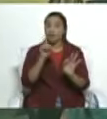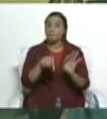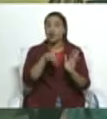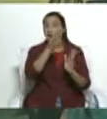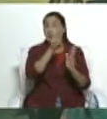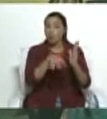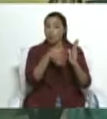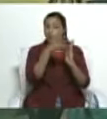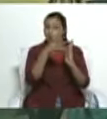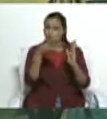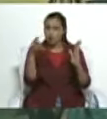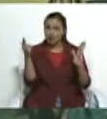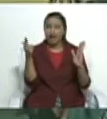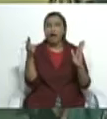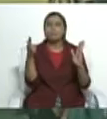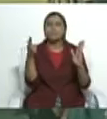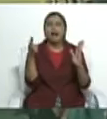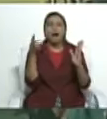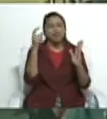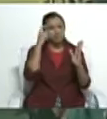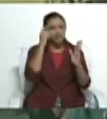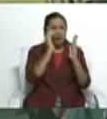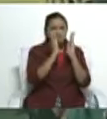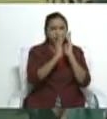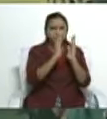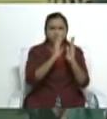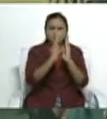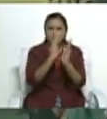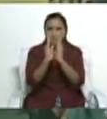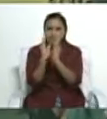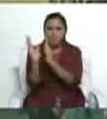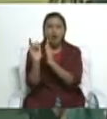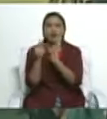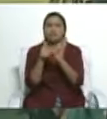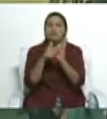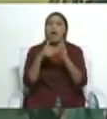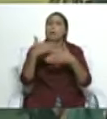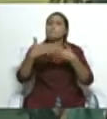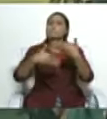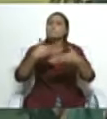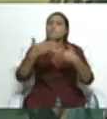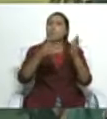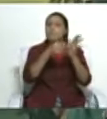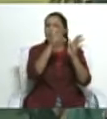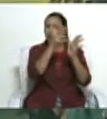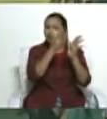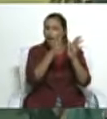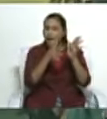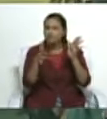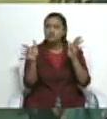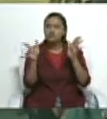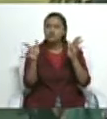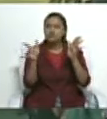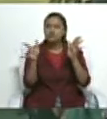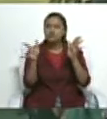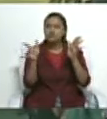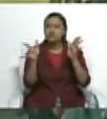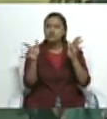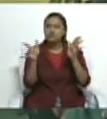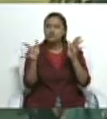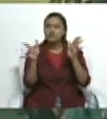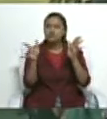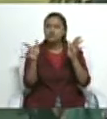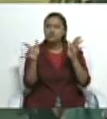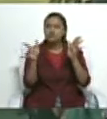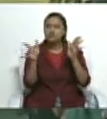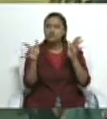cronograma y programación de este proceso electoral presidencial, desde allí.